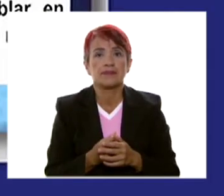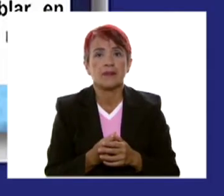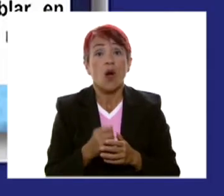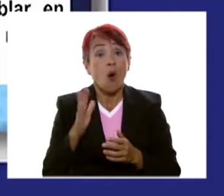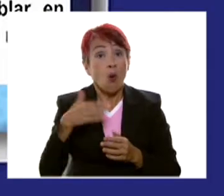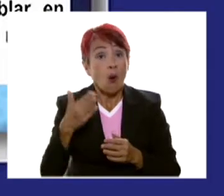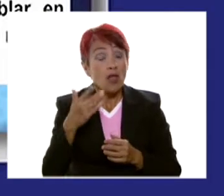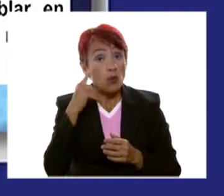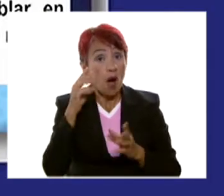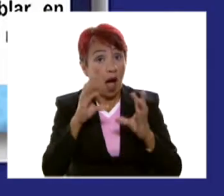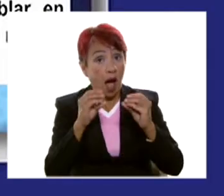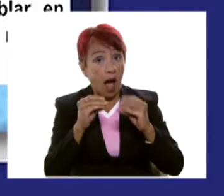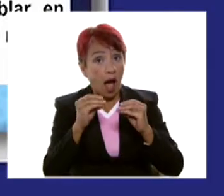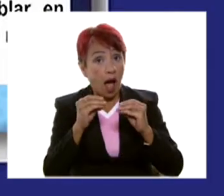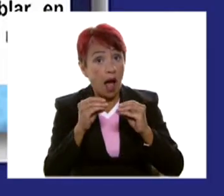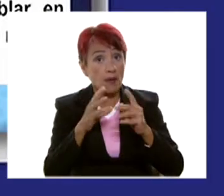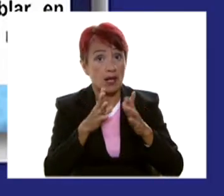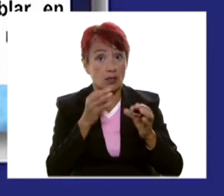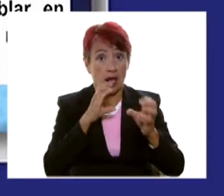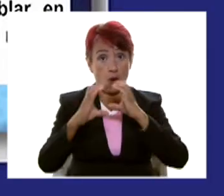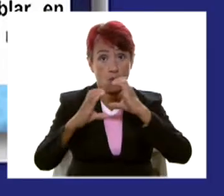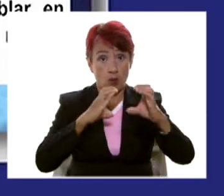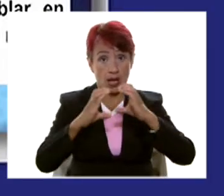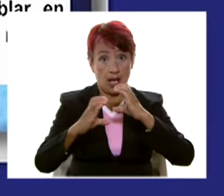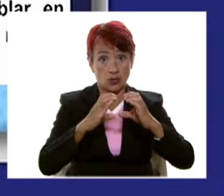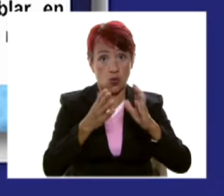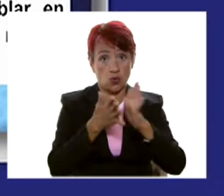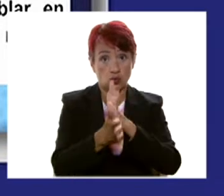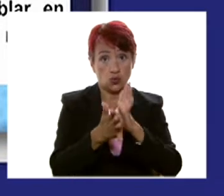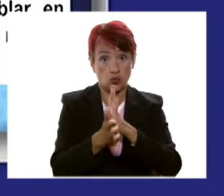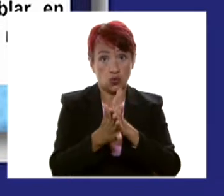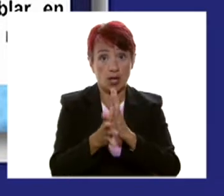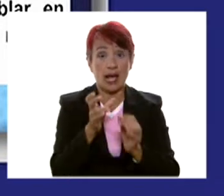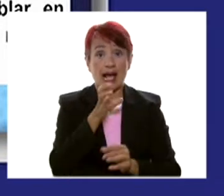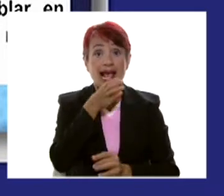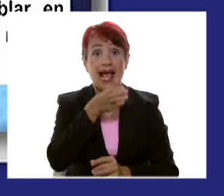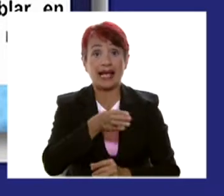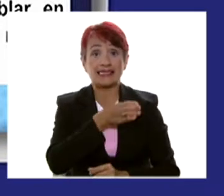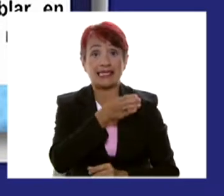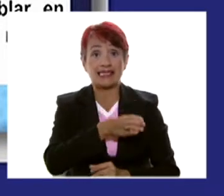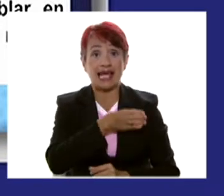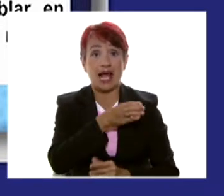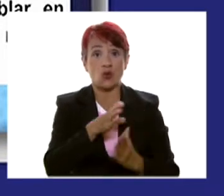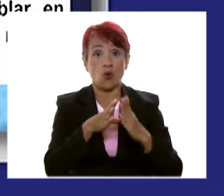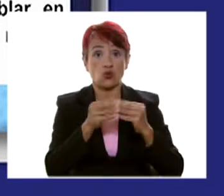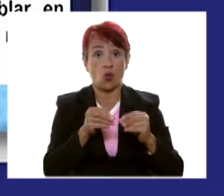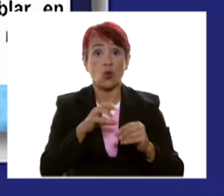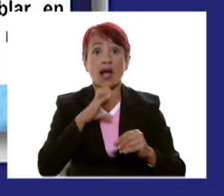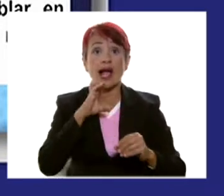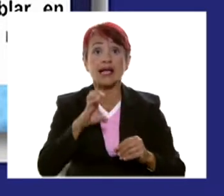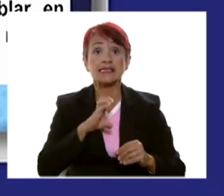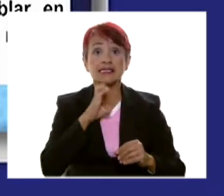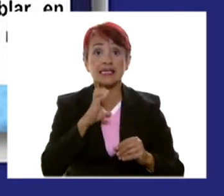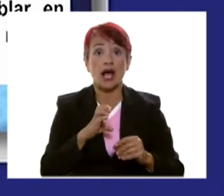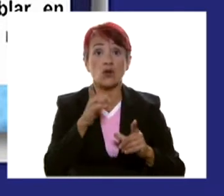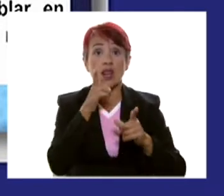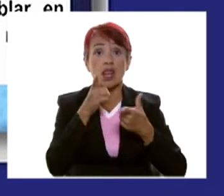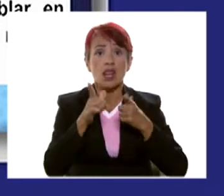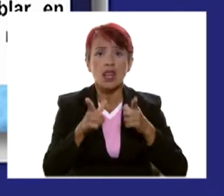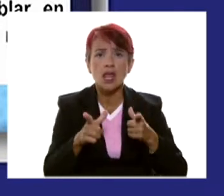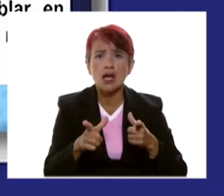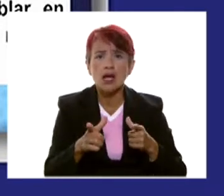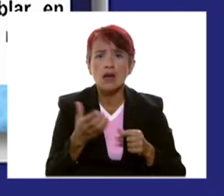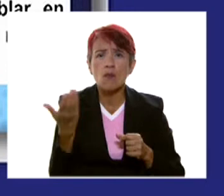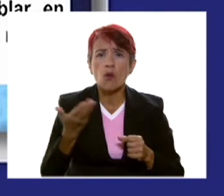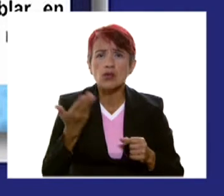Cuando yo hablo de argumentos a favor en cuanto a la comunicación, porque estamos hablando obviamente de castellano y es el tema que estamos abordando en esta tarde, encontramos una que es